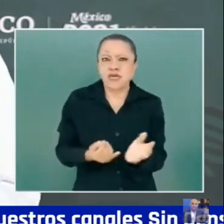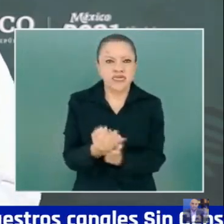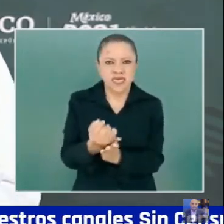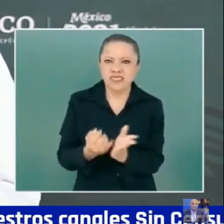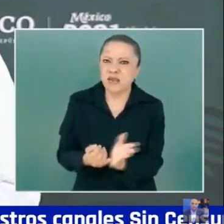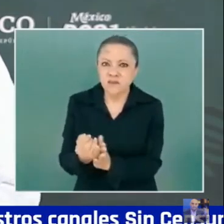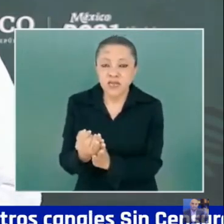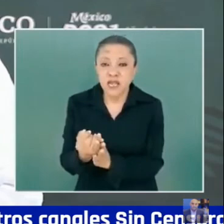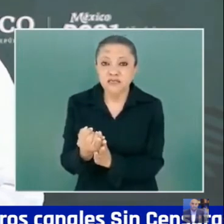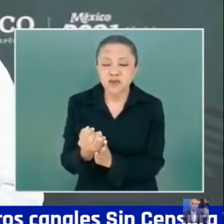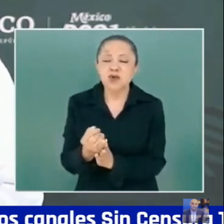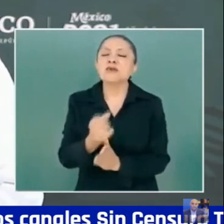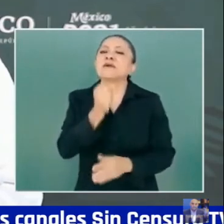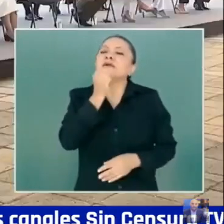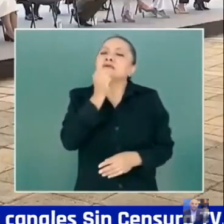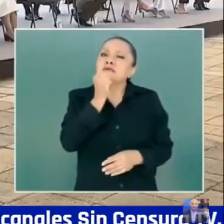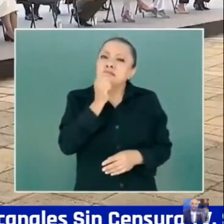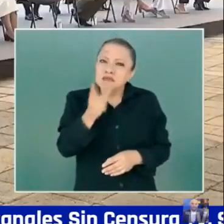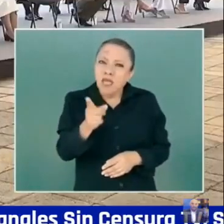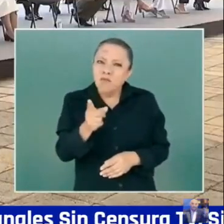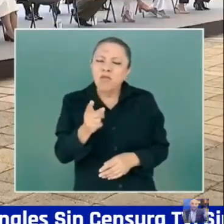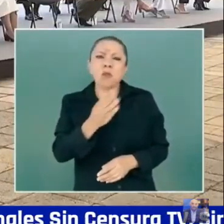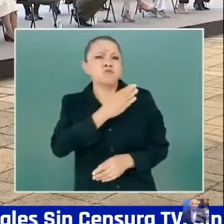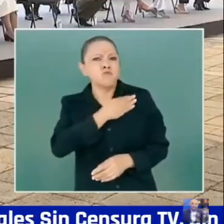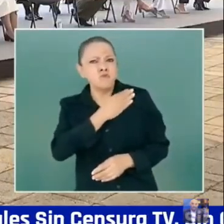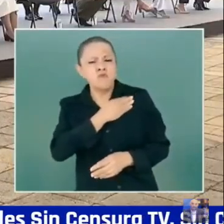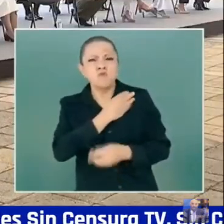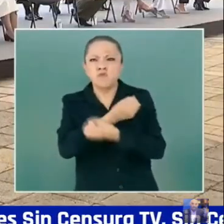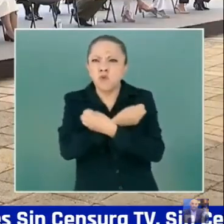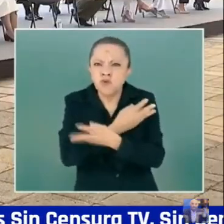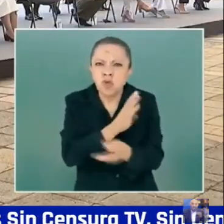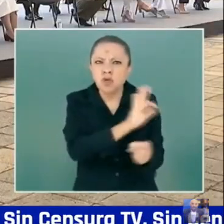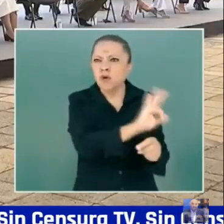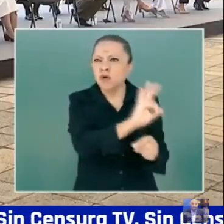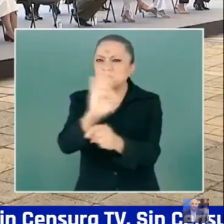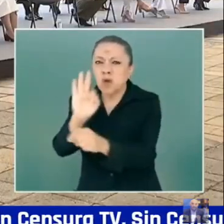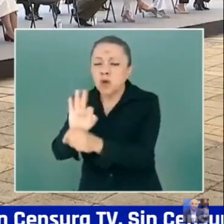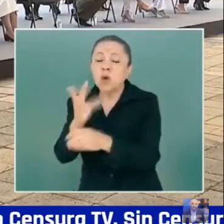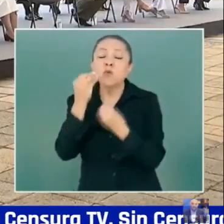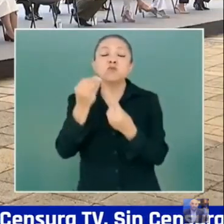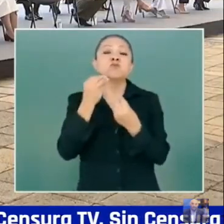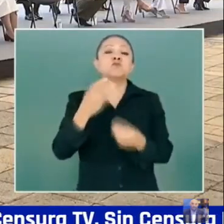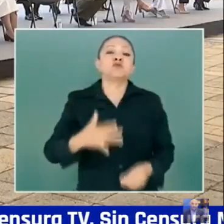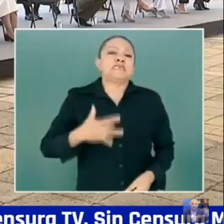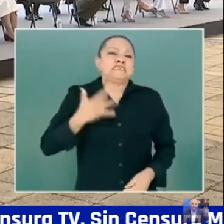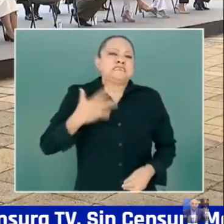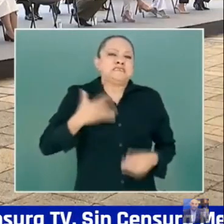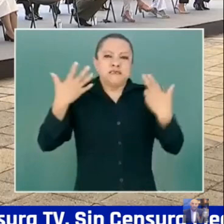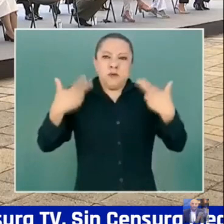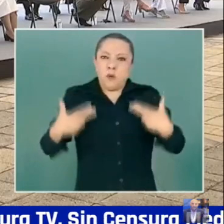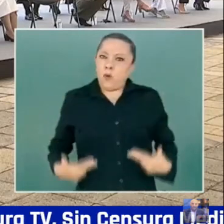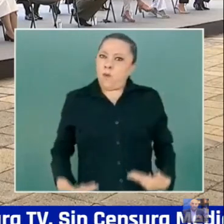determinación y a la vez bondadoso y de mucho sentimiento humano.